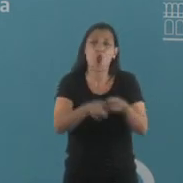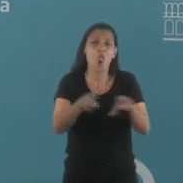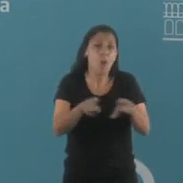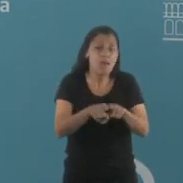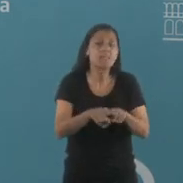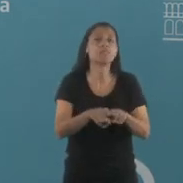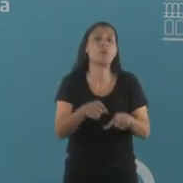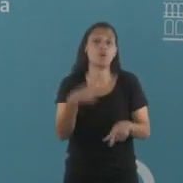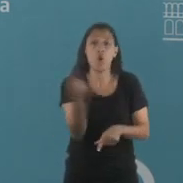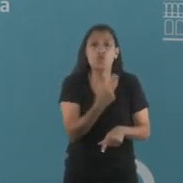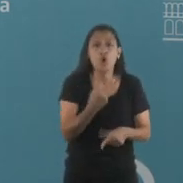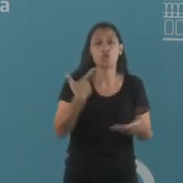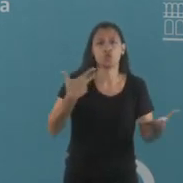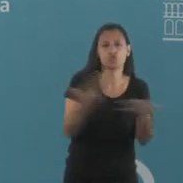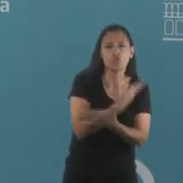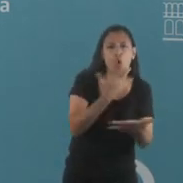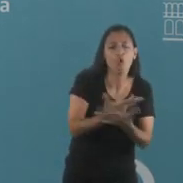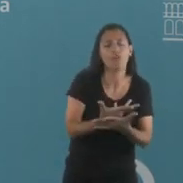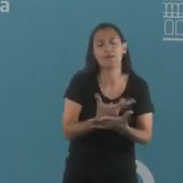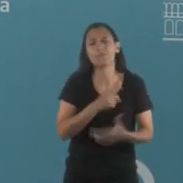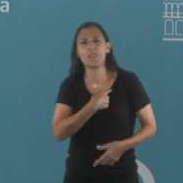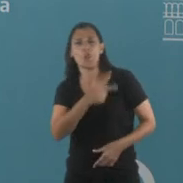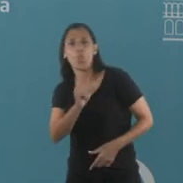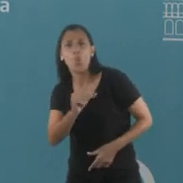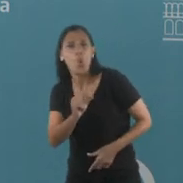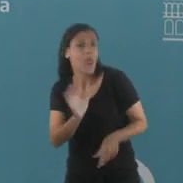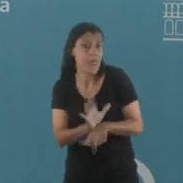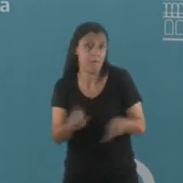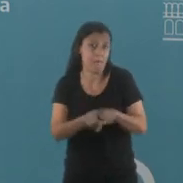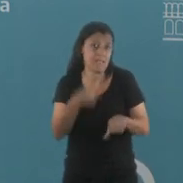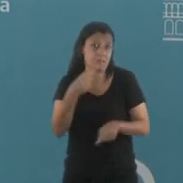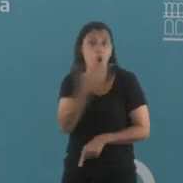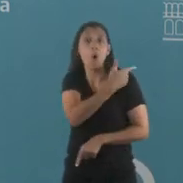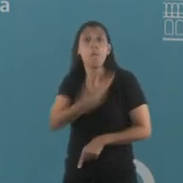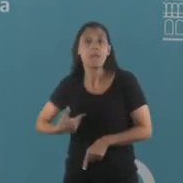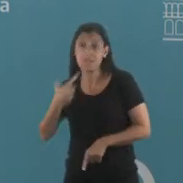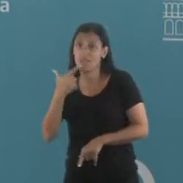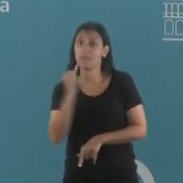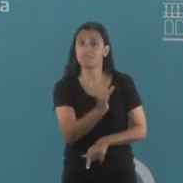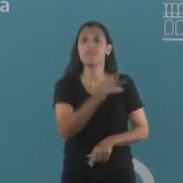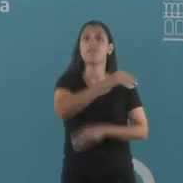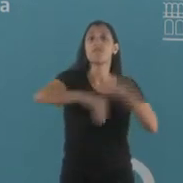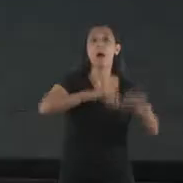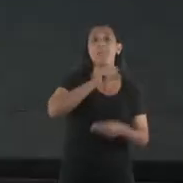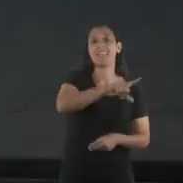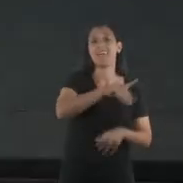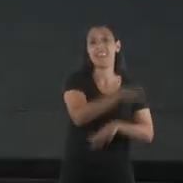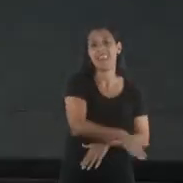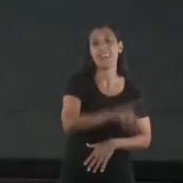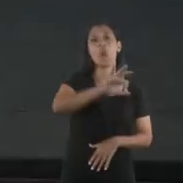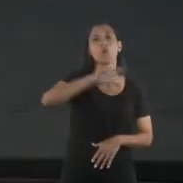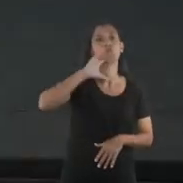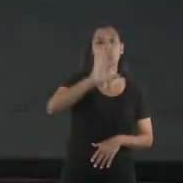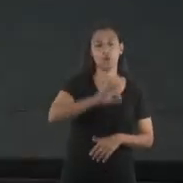supuesto, nos indignan y nos llenan de dolor, y así se lo expresó el presidente a la familia de Lucio.